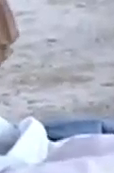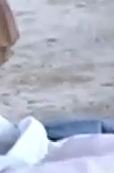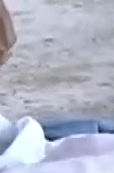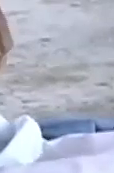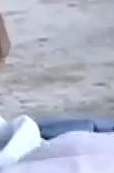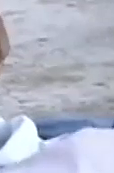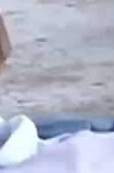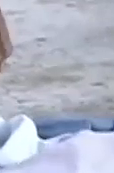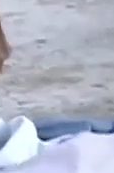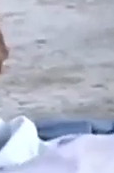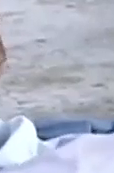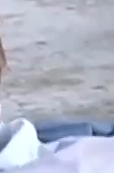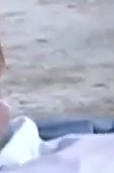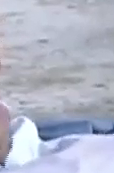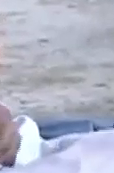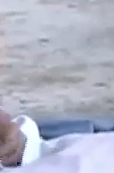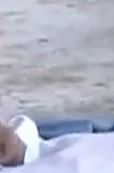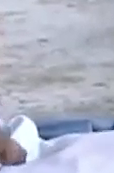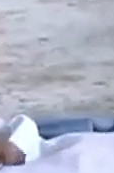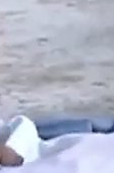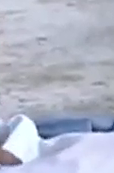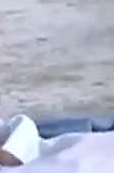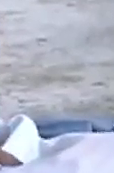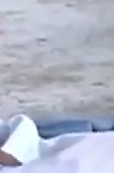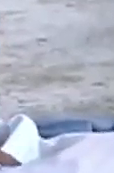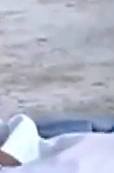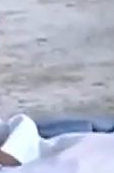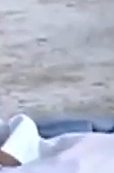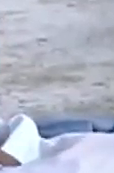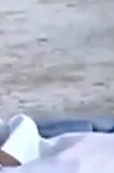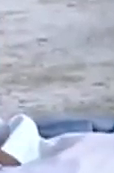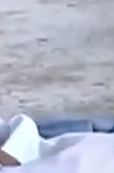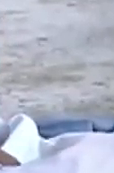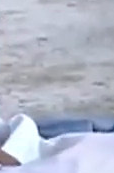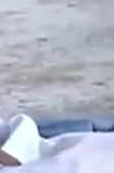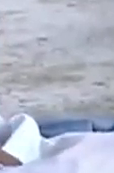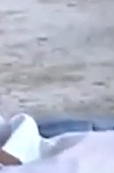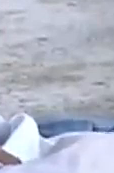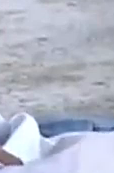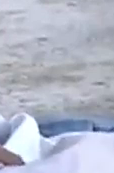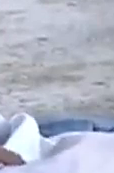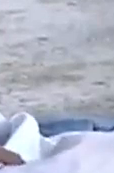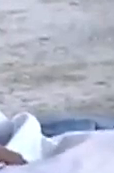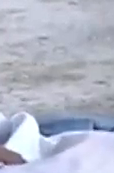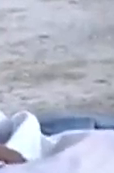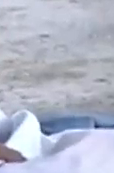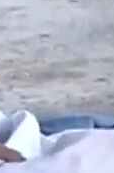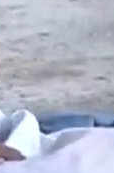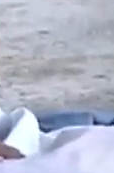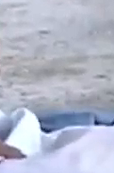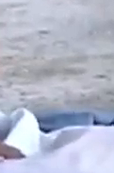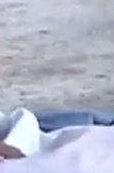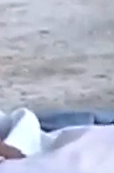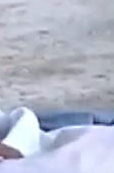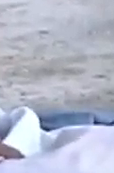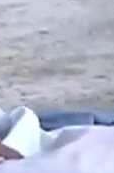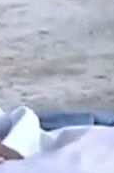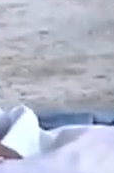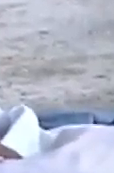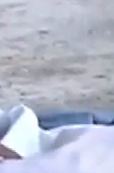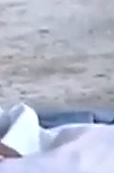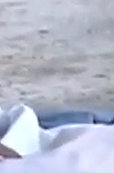respetando la virtud y honor. Ellos quieren que Juan Bautista se humille y se doblegue